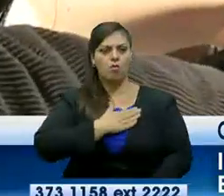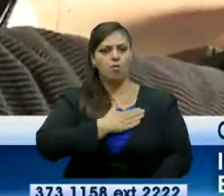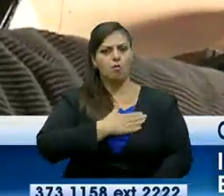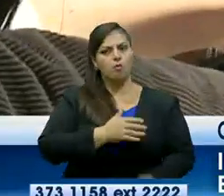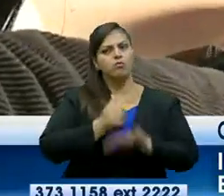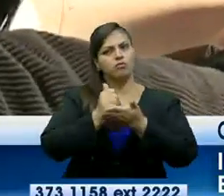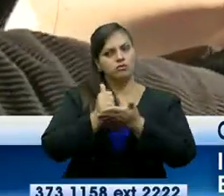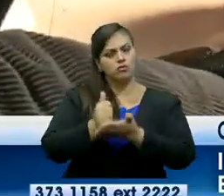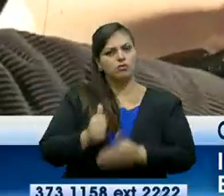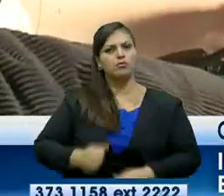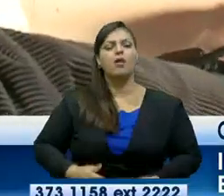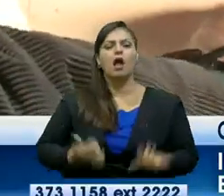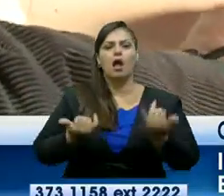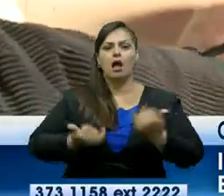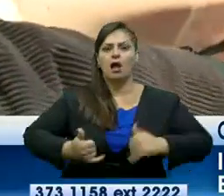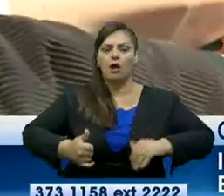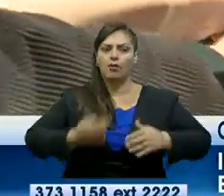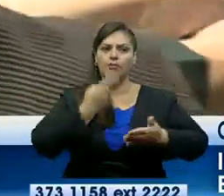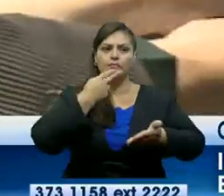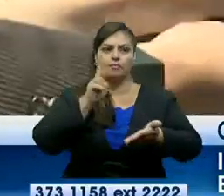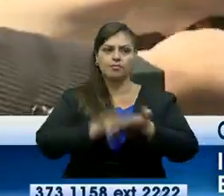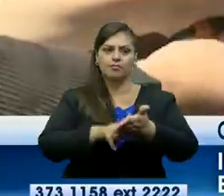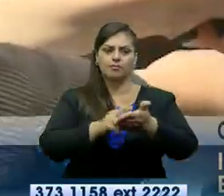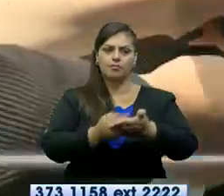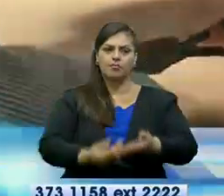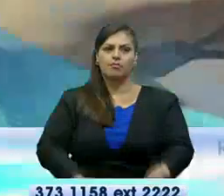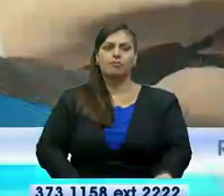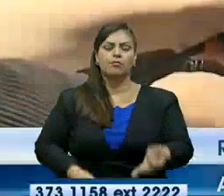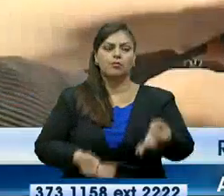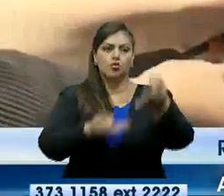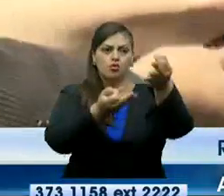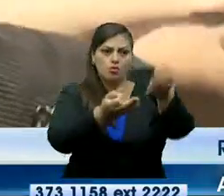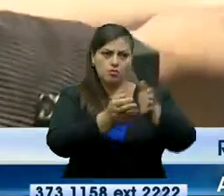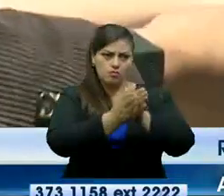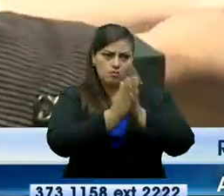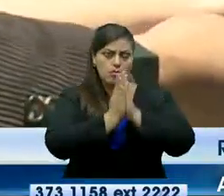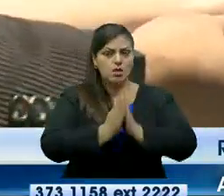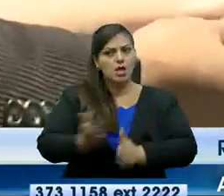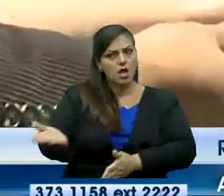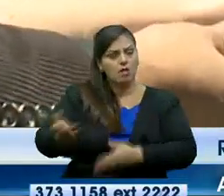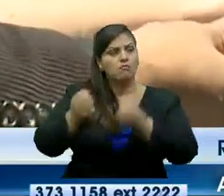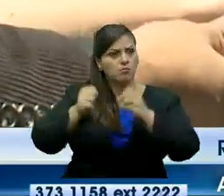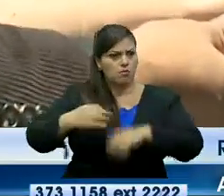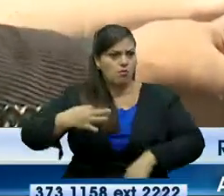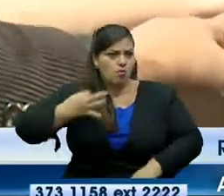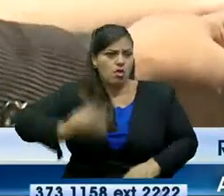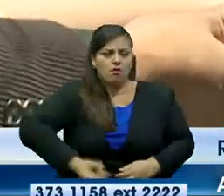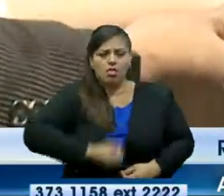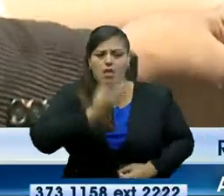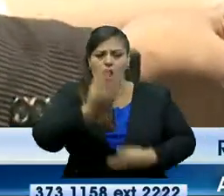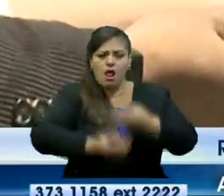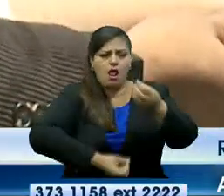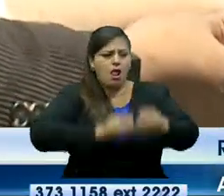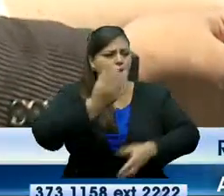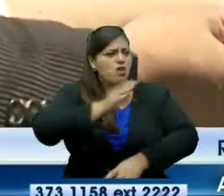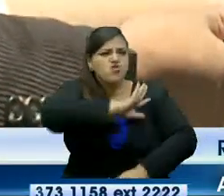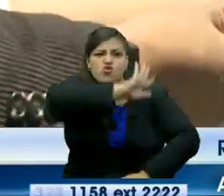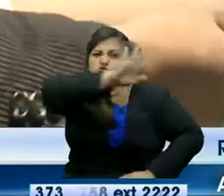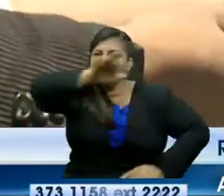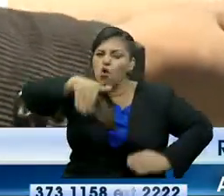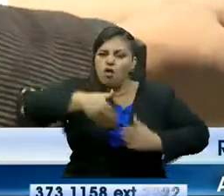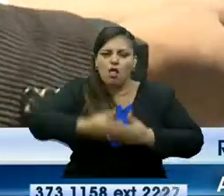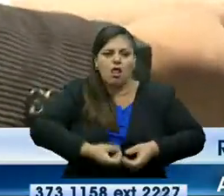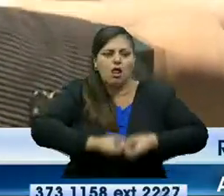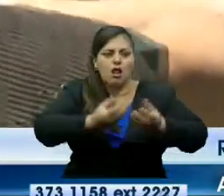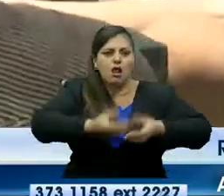siendo analizada para ser ejecutada en forma efectiva para que rinda los efectos consiguientes que establece el Código